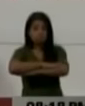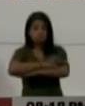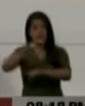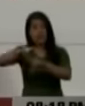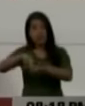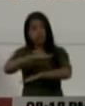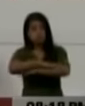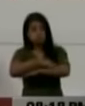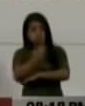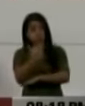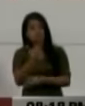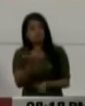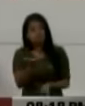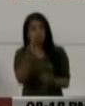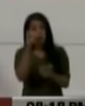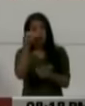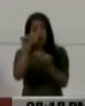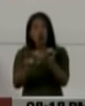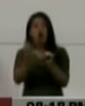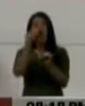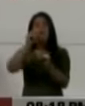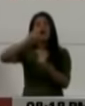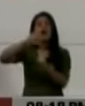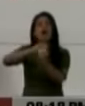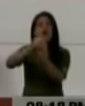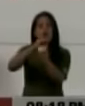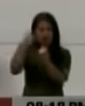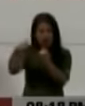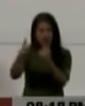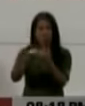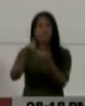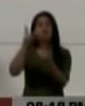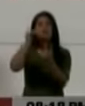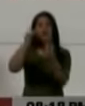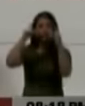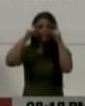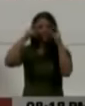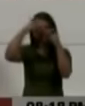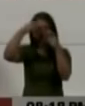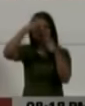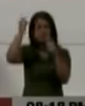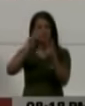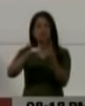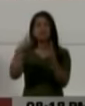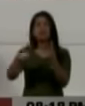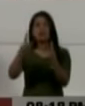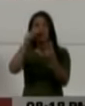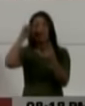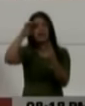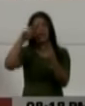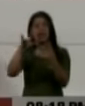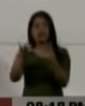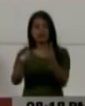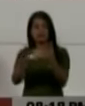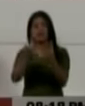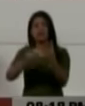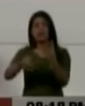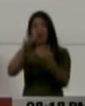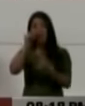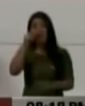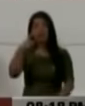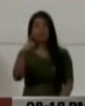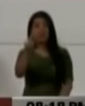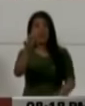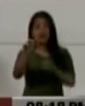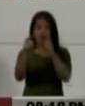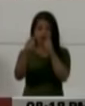y vamos a escuchar. Ahí está Jorge Rodríguez, ahí está Delcy Rodríguez, ahí está Elías Agua, ahí está Tarek El Aissami, está Roy